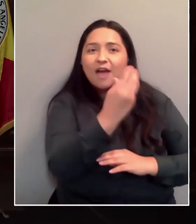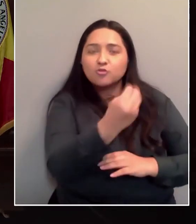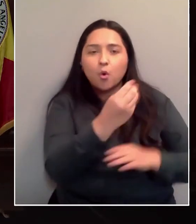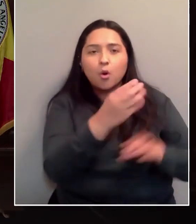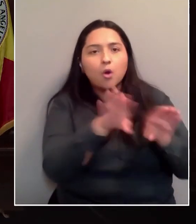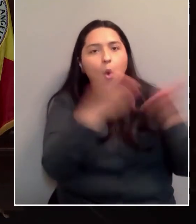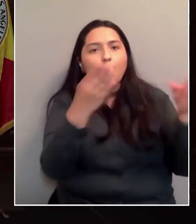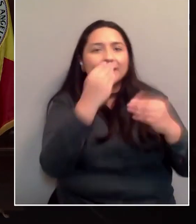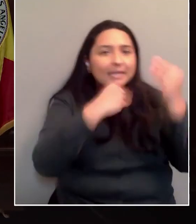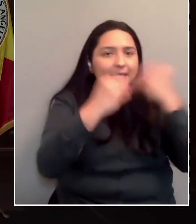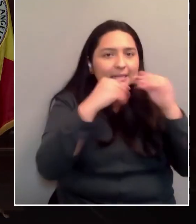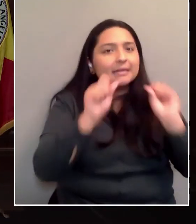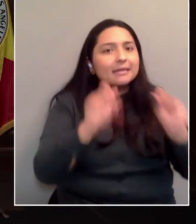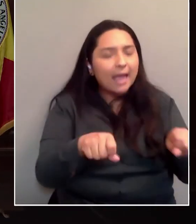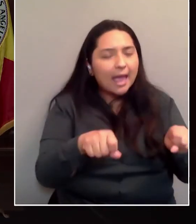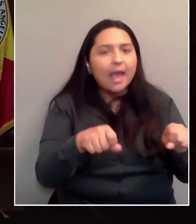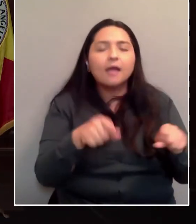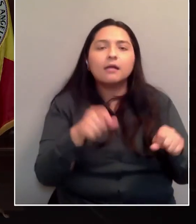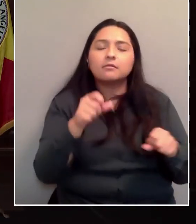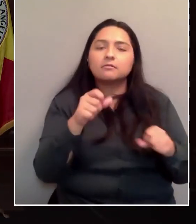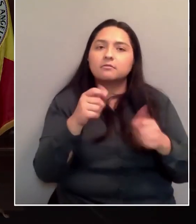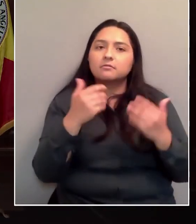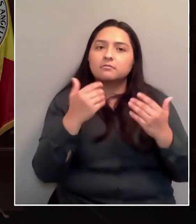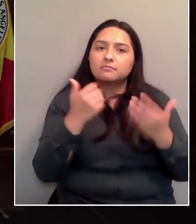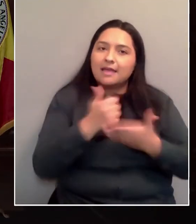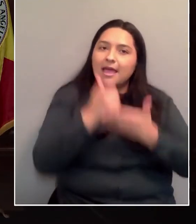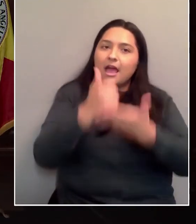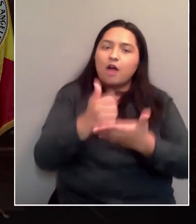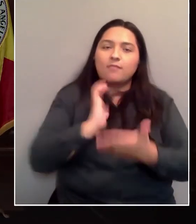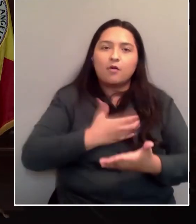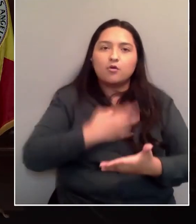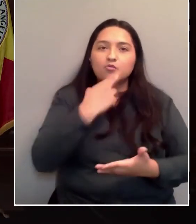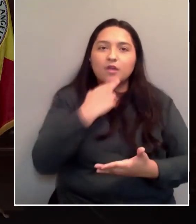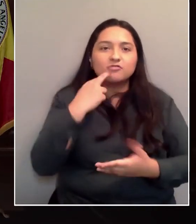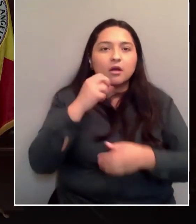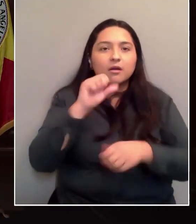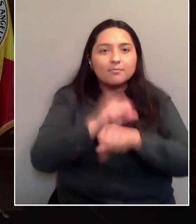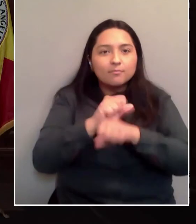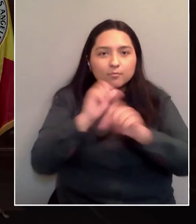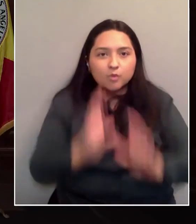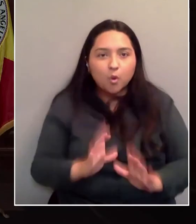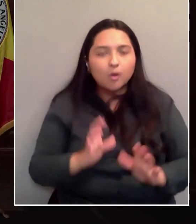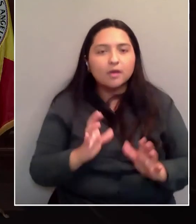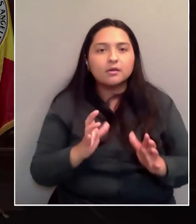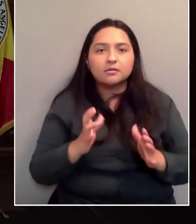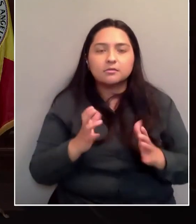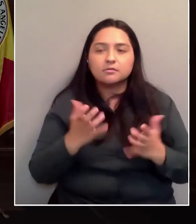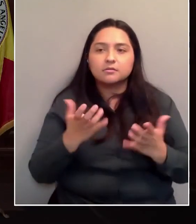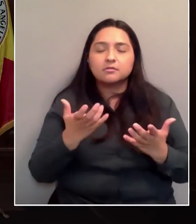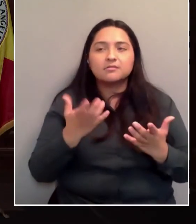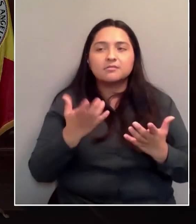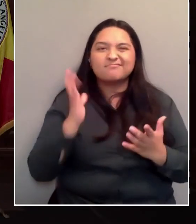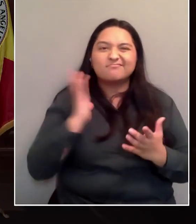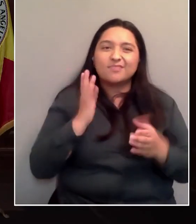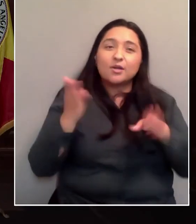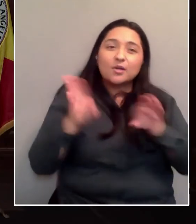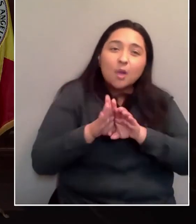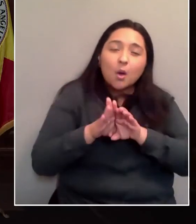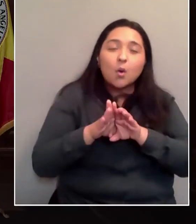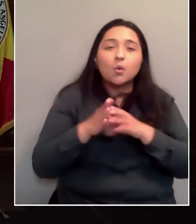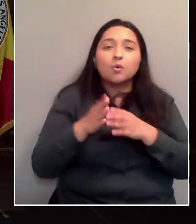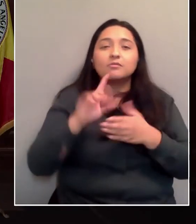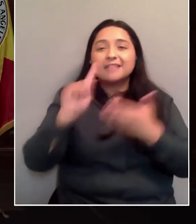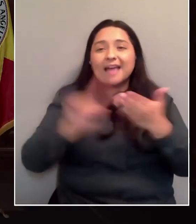as you know, we've raised millions of dollars to help our restaurant workers bridge that time, when either restaurants were closed or hours were reduced.